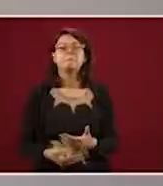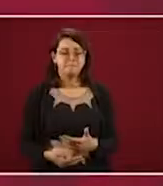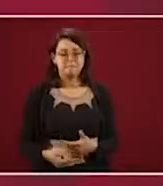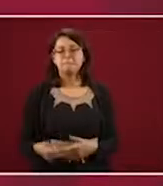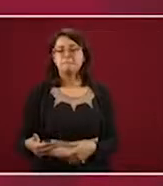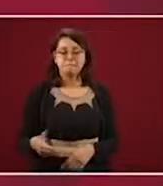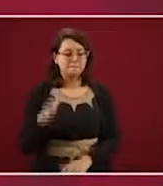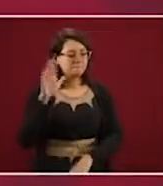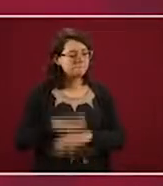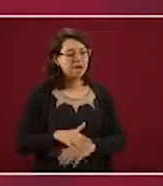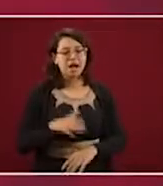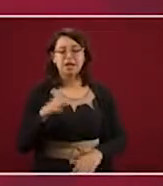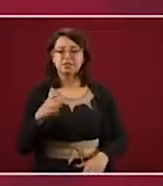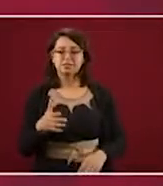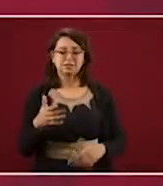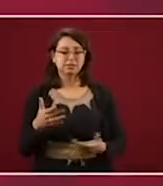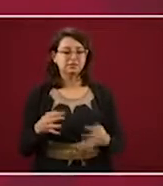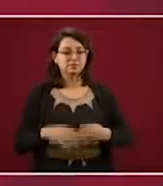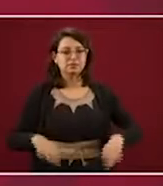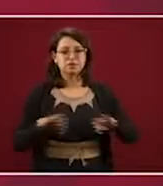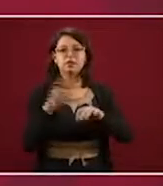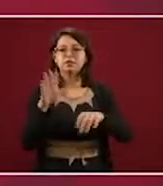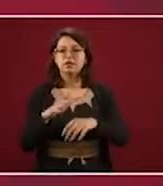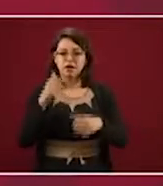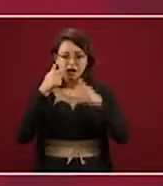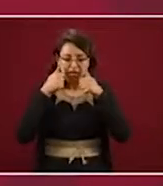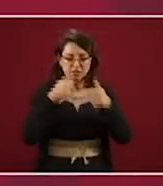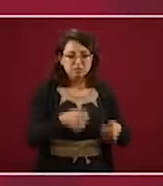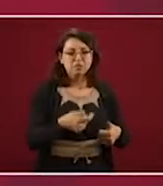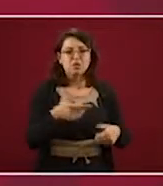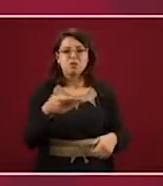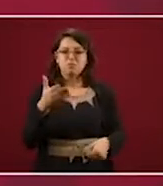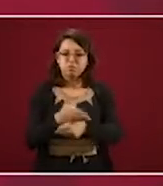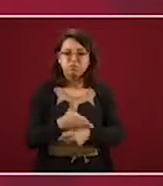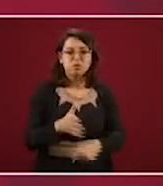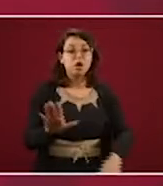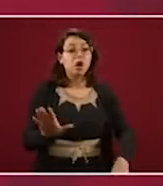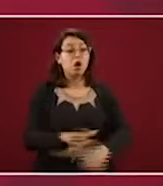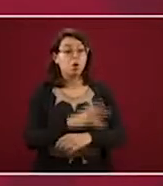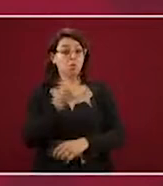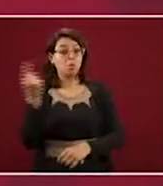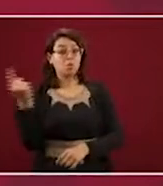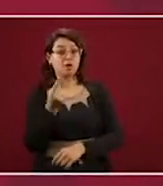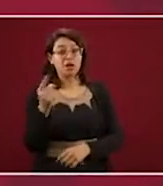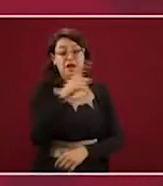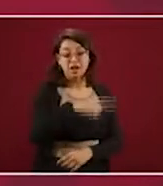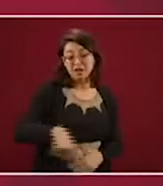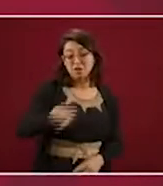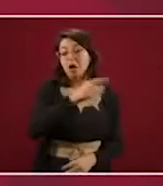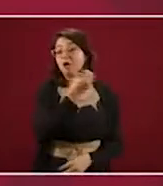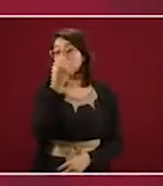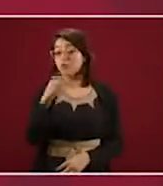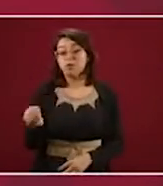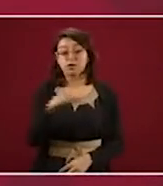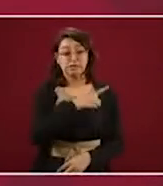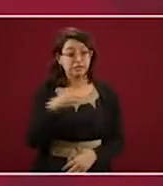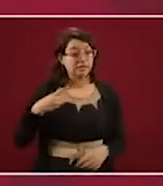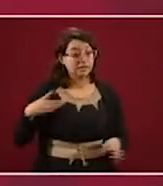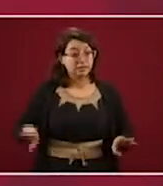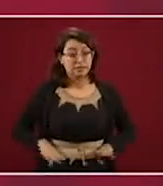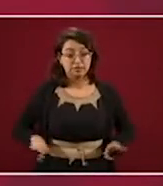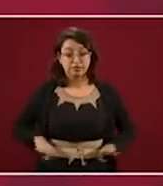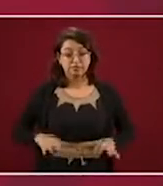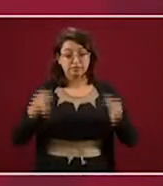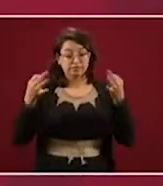obligados a actuar con rectitud y serían, no es afán